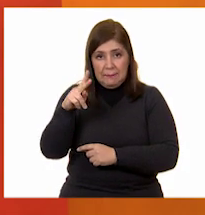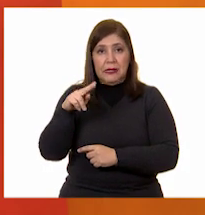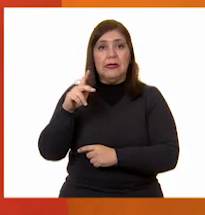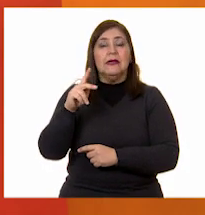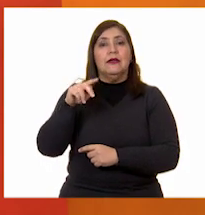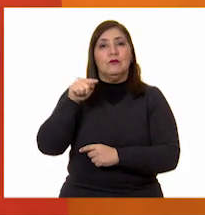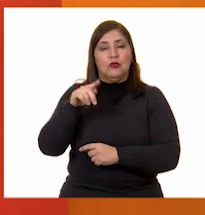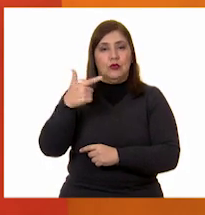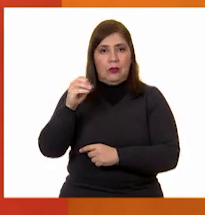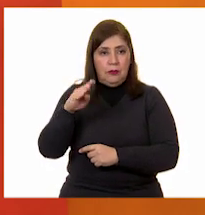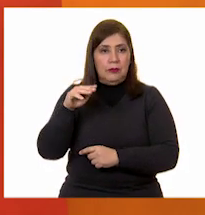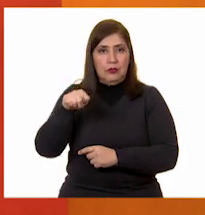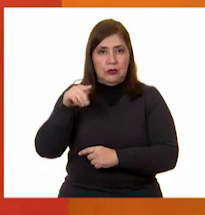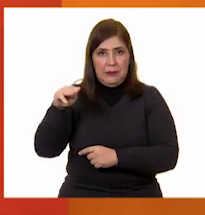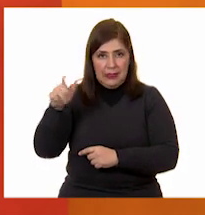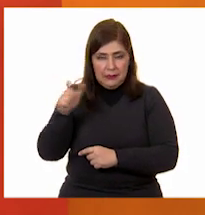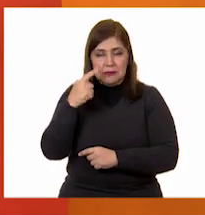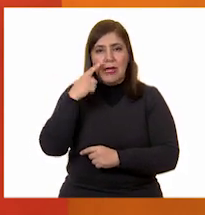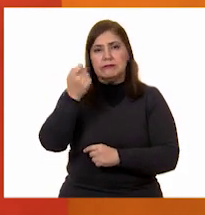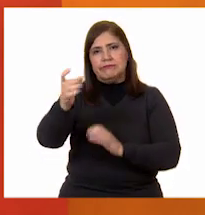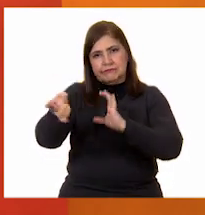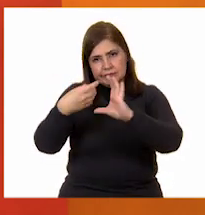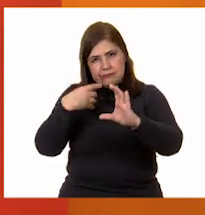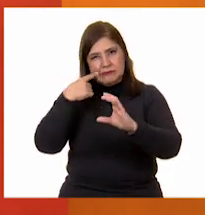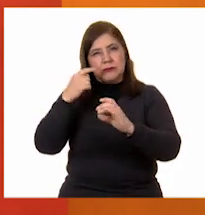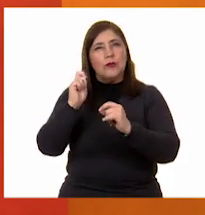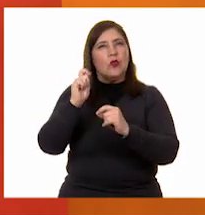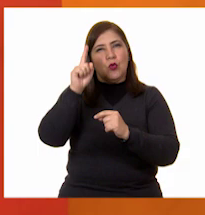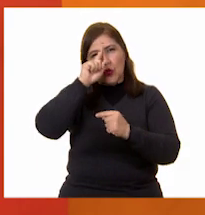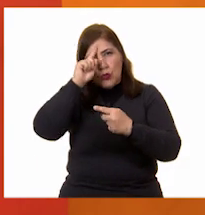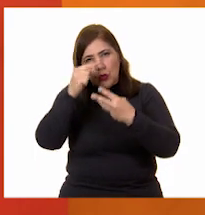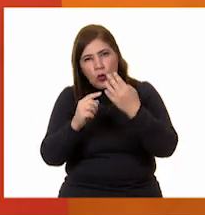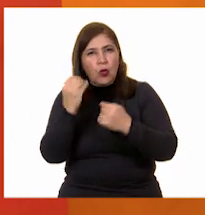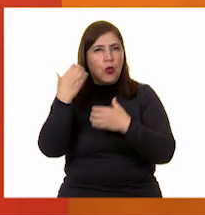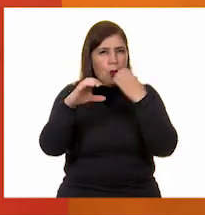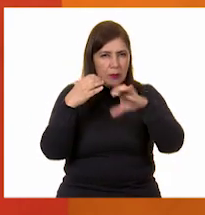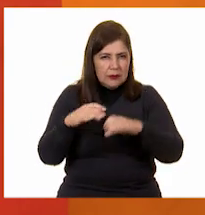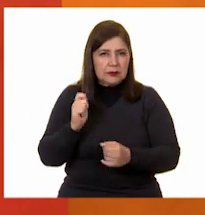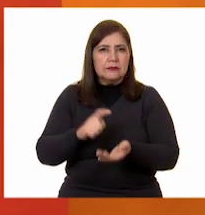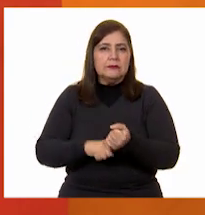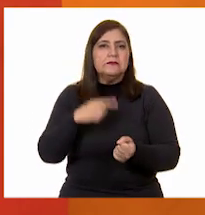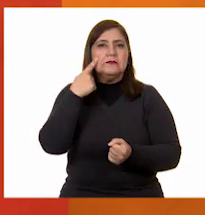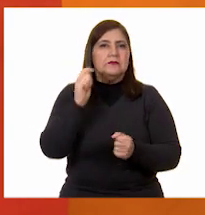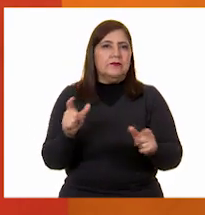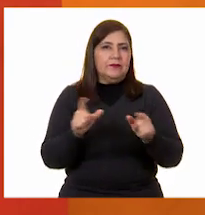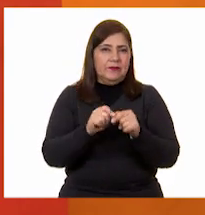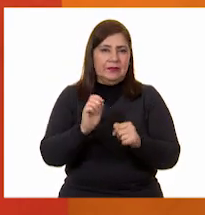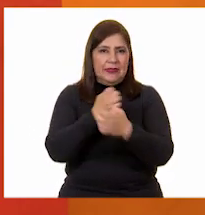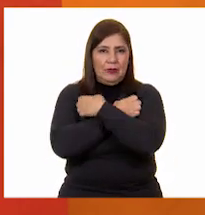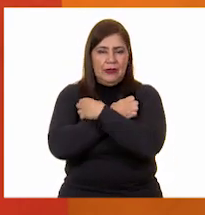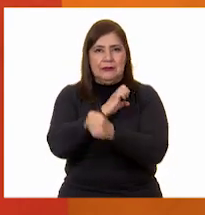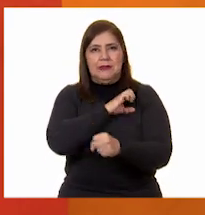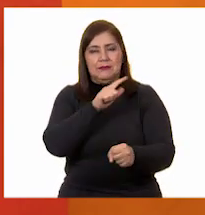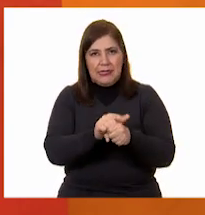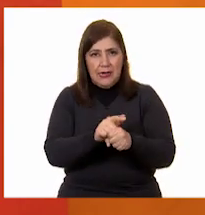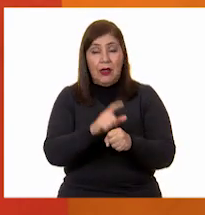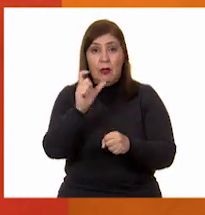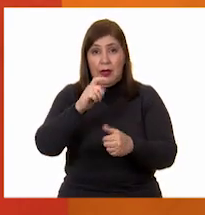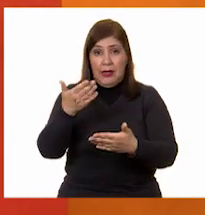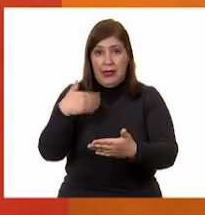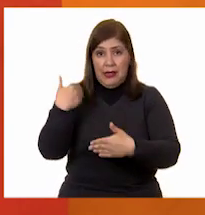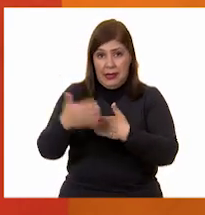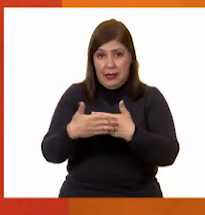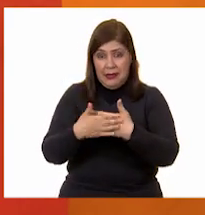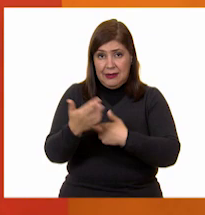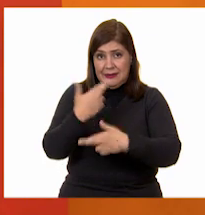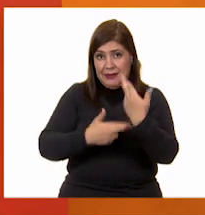dudas.educacionespecial@nube.cep.gov.mx para que nos hagan llegar sus comentarios. Por hoy hemos terminado con Educación Especial y cuando regresemos a clase, ¿qué nos toca